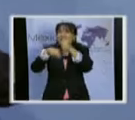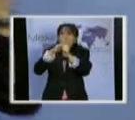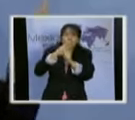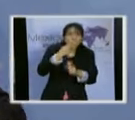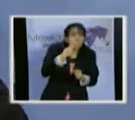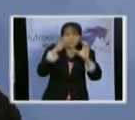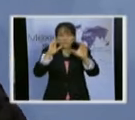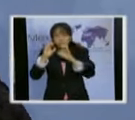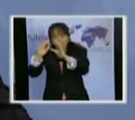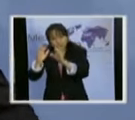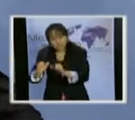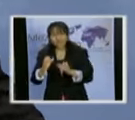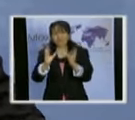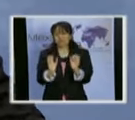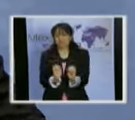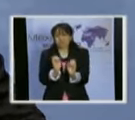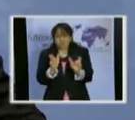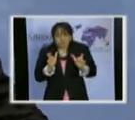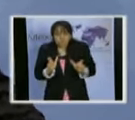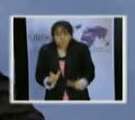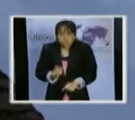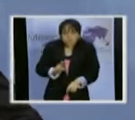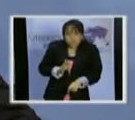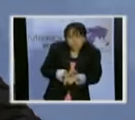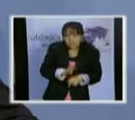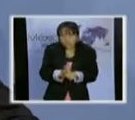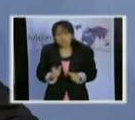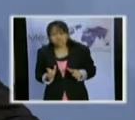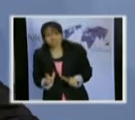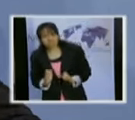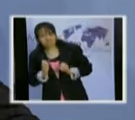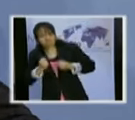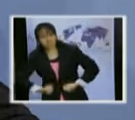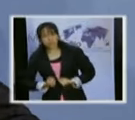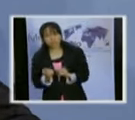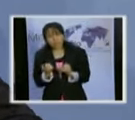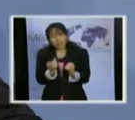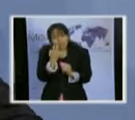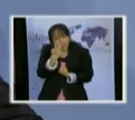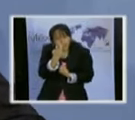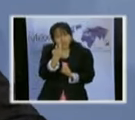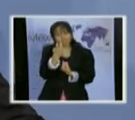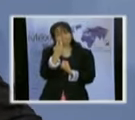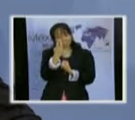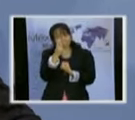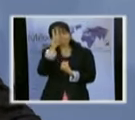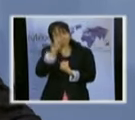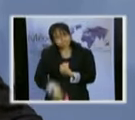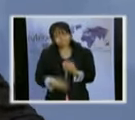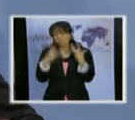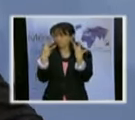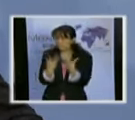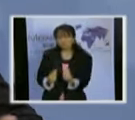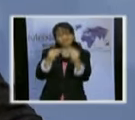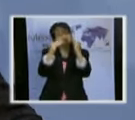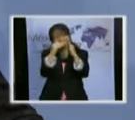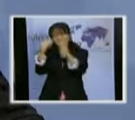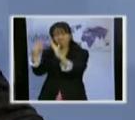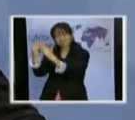para cualquier lado que salgan, no solo en la Ciudad de México, sino de las ciudades intermedias del país, lo podrán ver, conjuntos de miles de viviendas donde